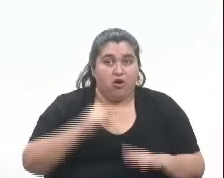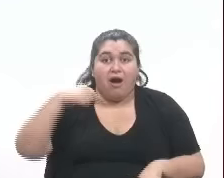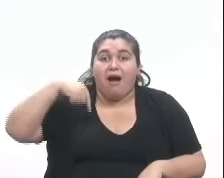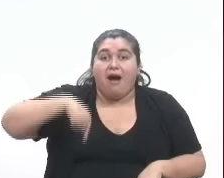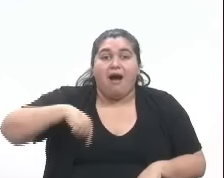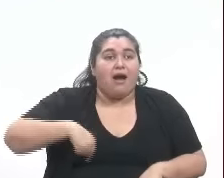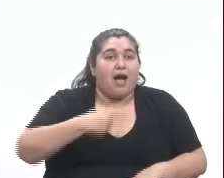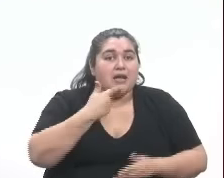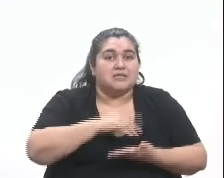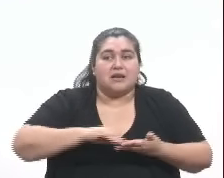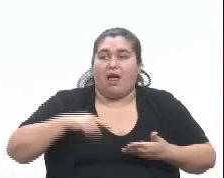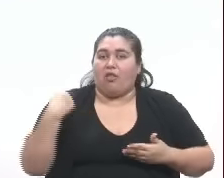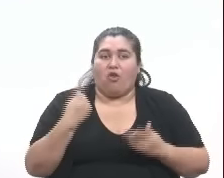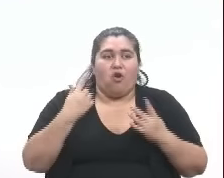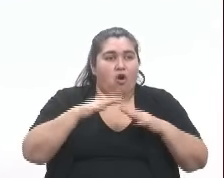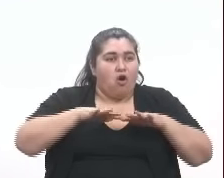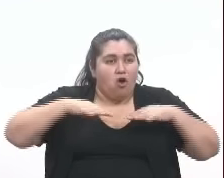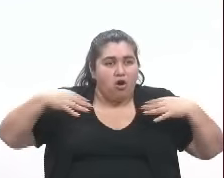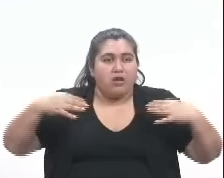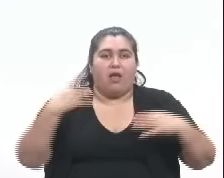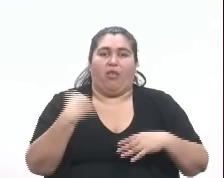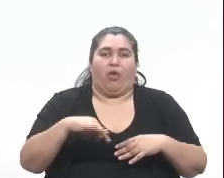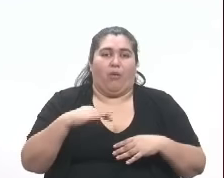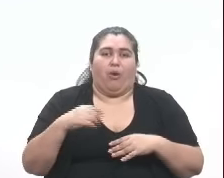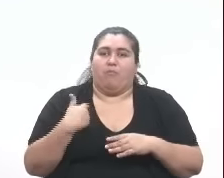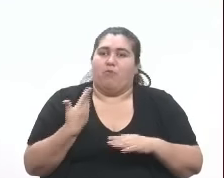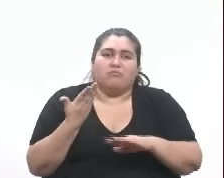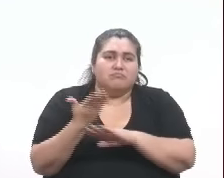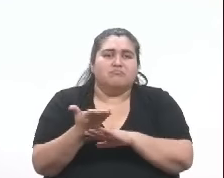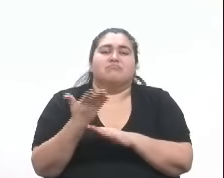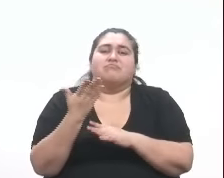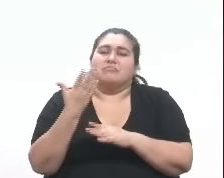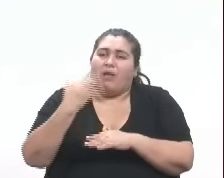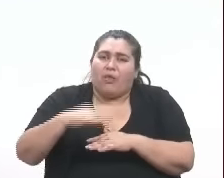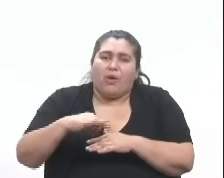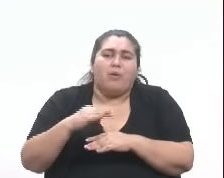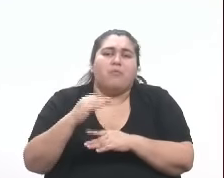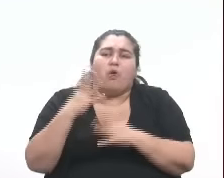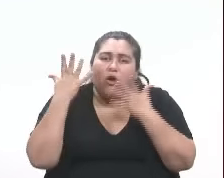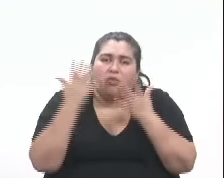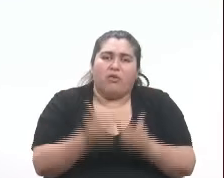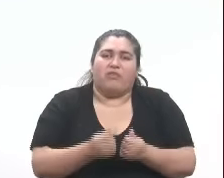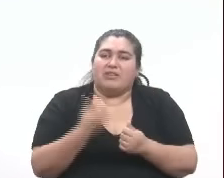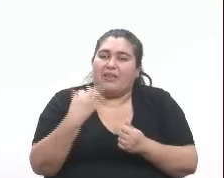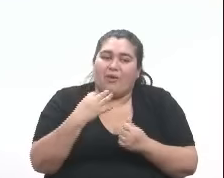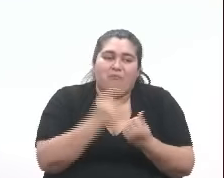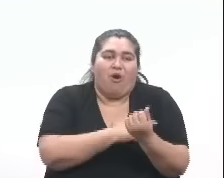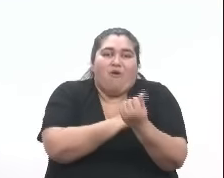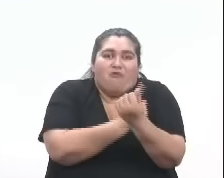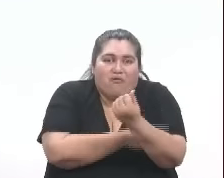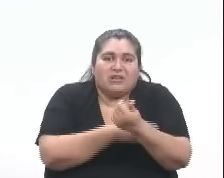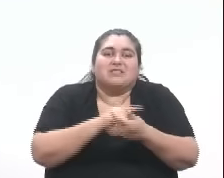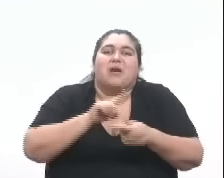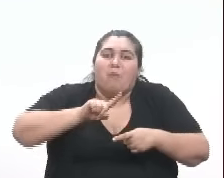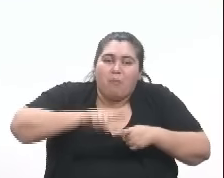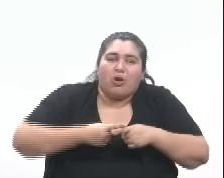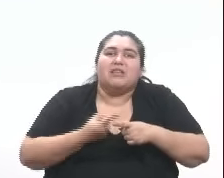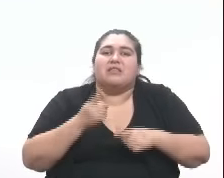las provincias. Esta es la Cámara donde se tienen que fortalecer las políticas